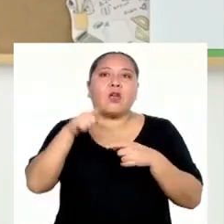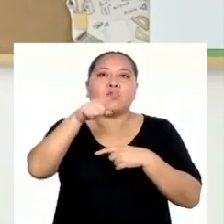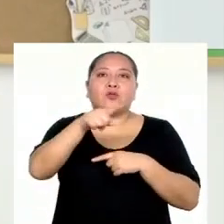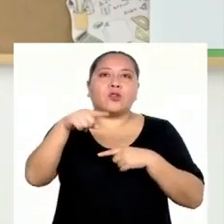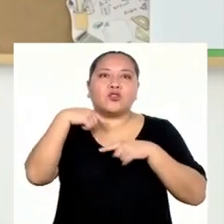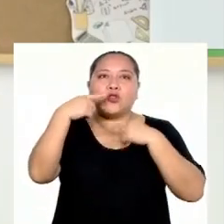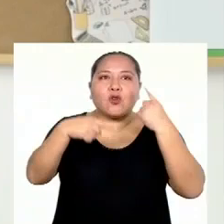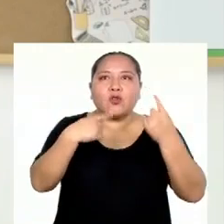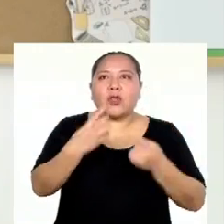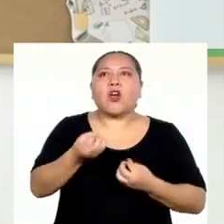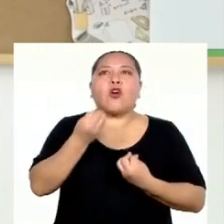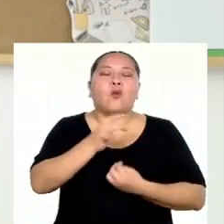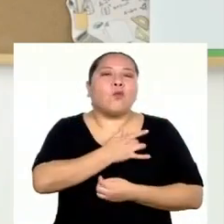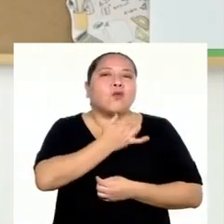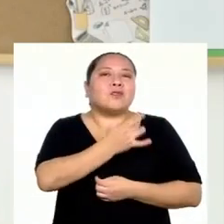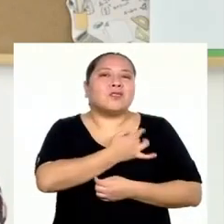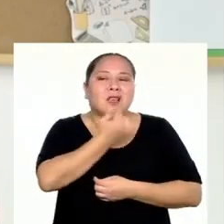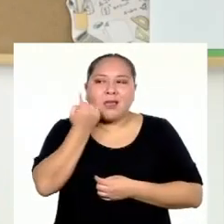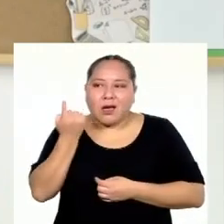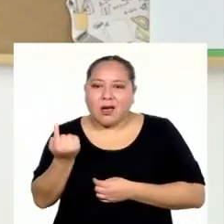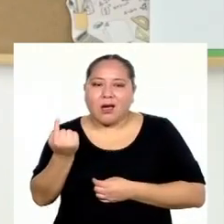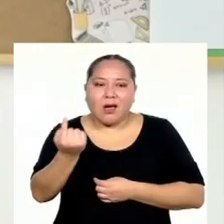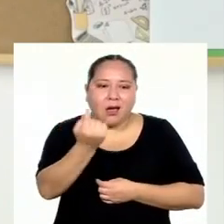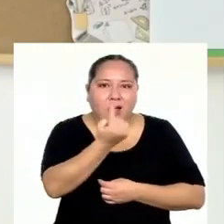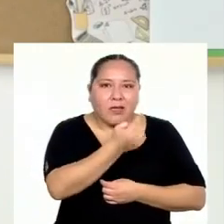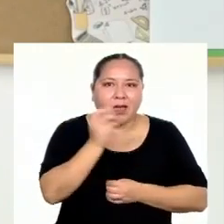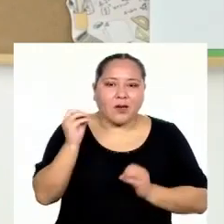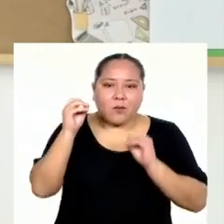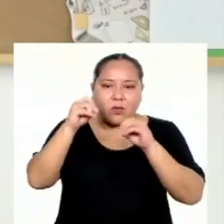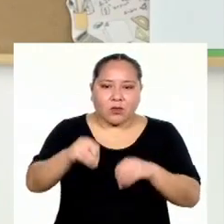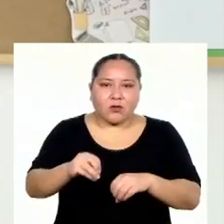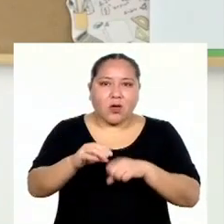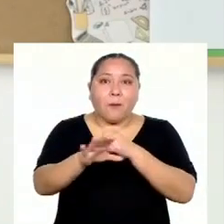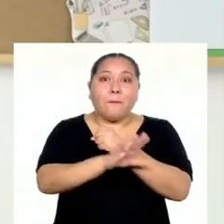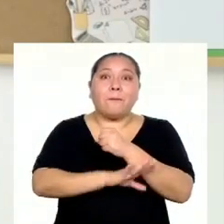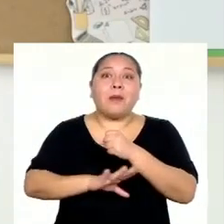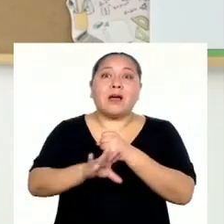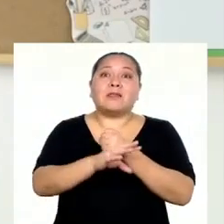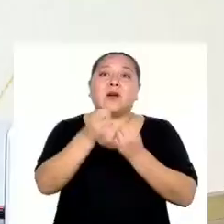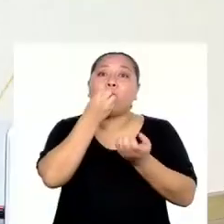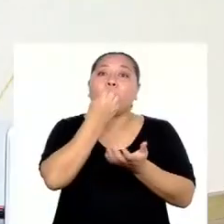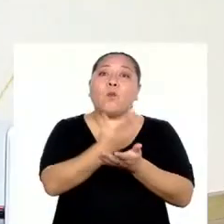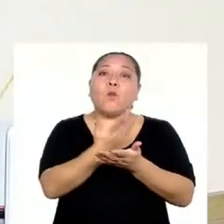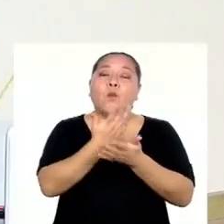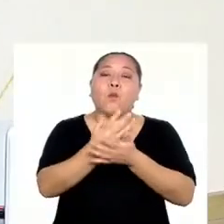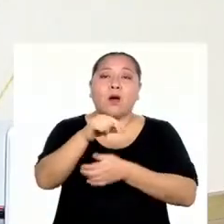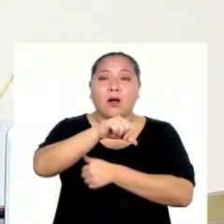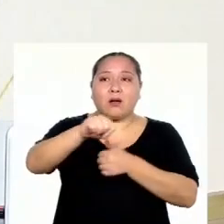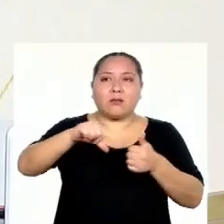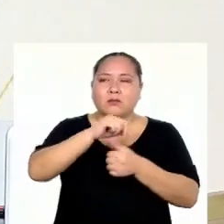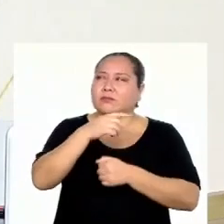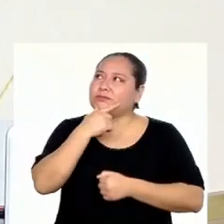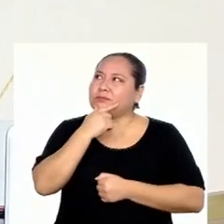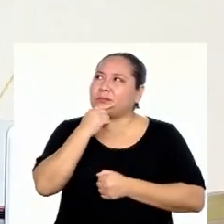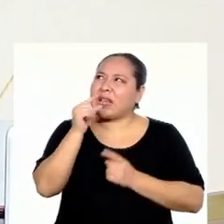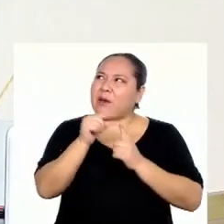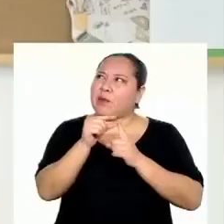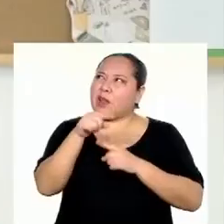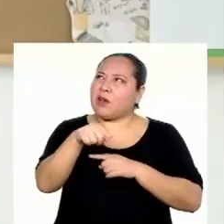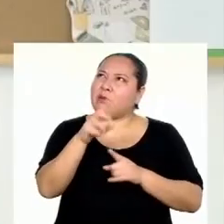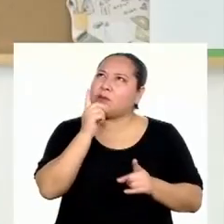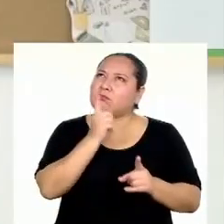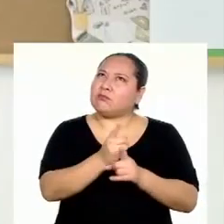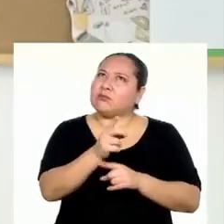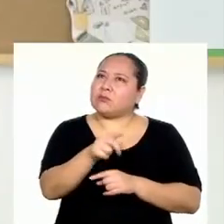siente cada integrante. Así sentamos las bases para una buena convivencia. ¿Cuál sería la palabra clave en este